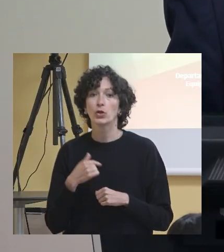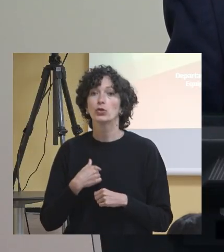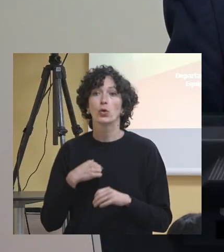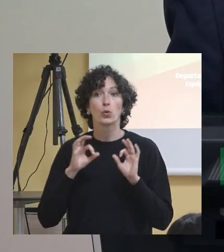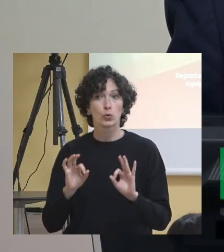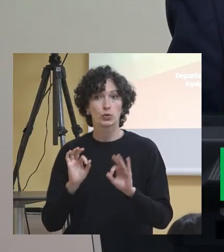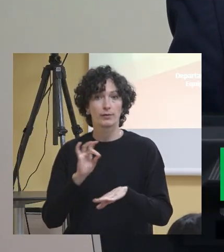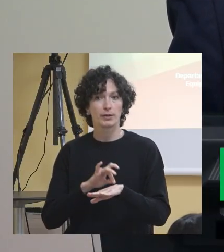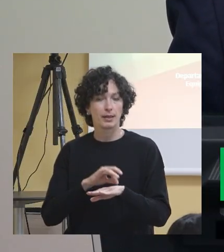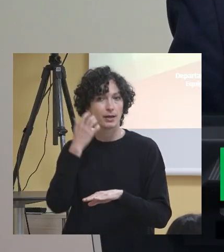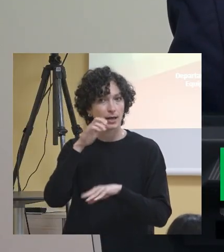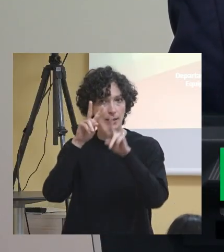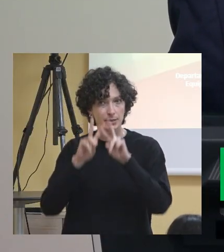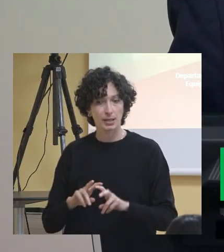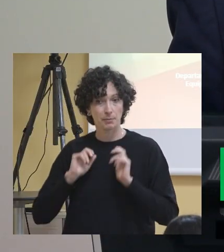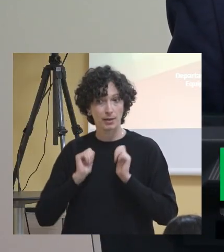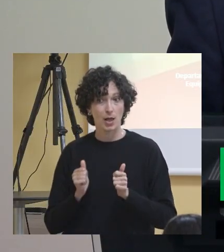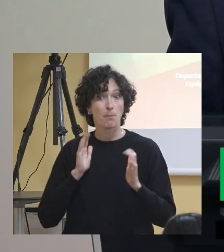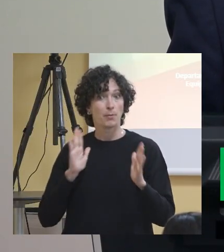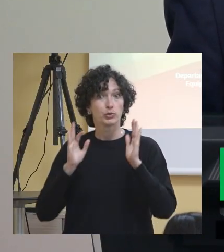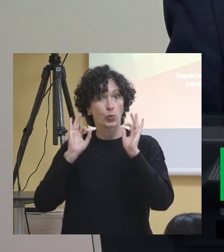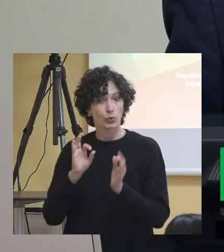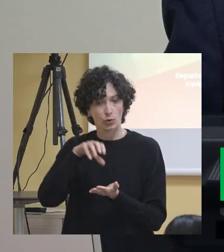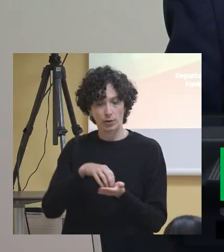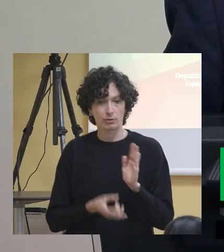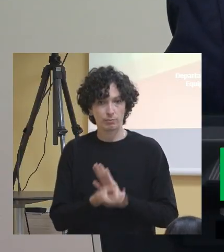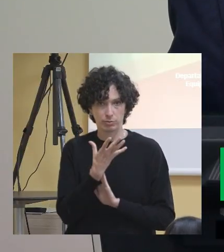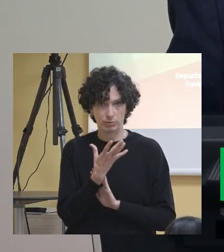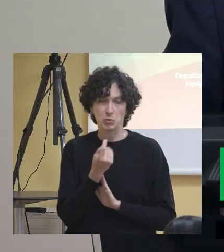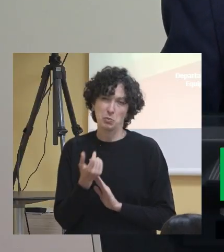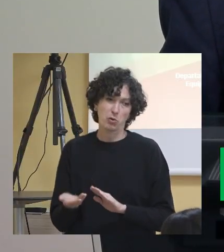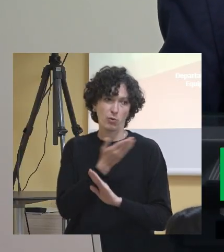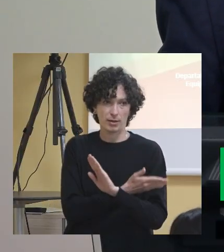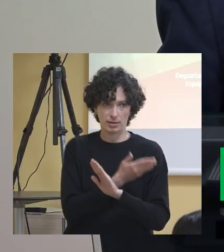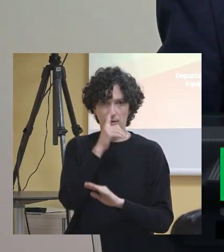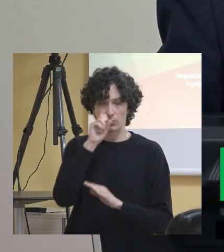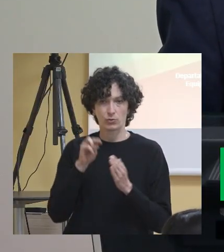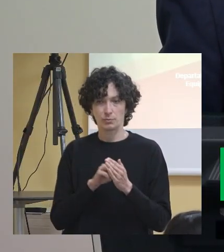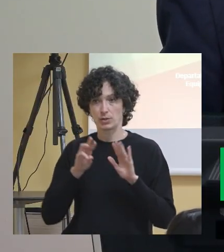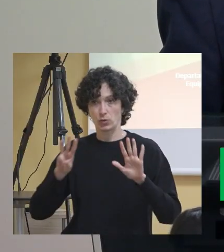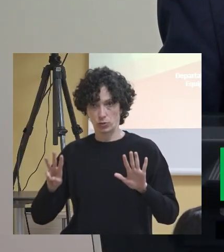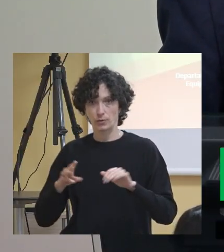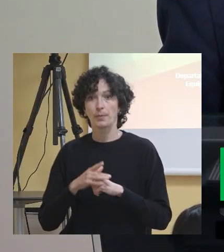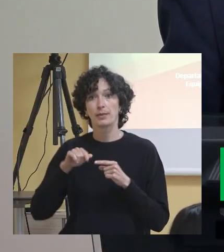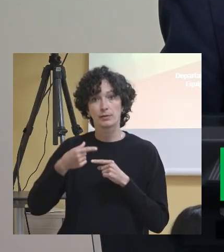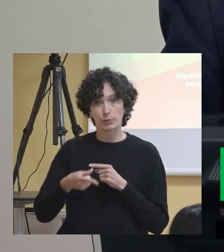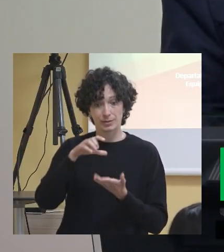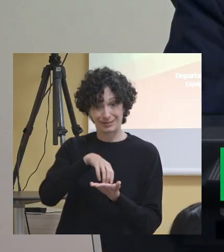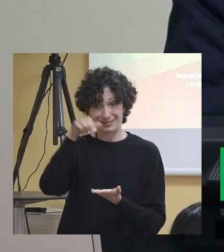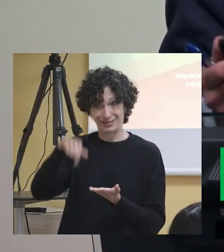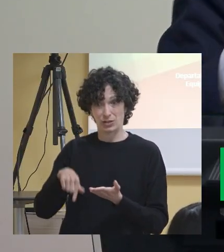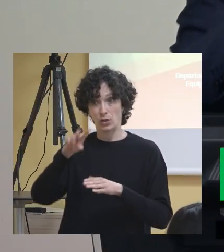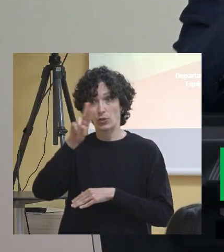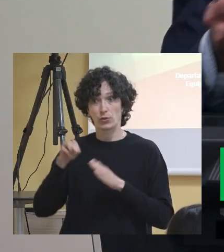investigar las enfermedades poco frecuentes cuando se constituyó este centro, un poco antes, en 2008, en 2010 se abrió el CREER y